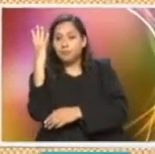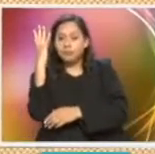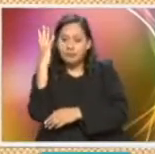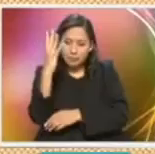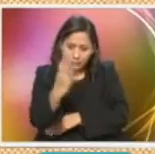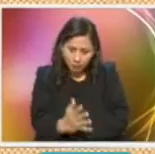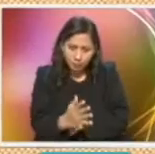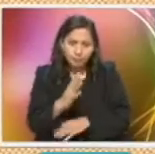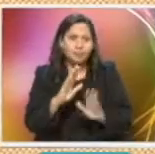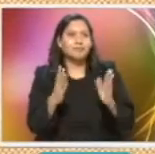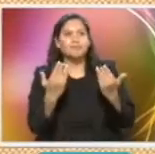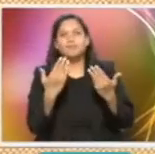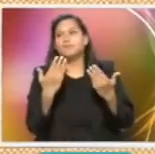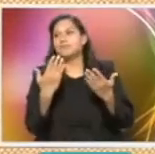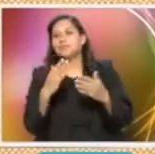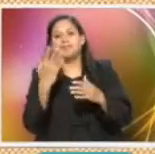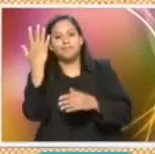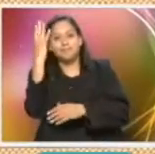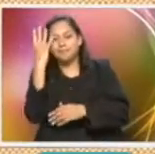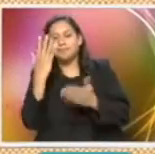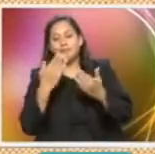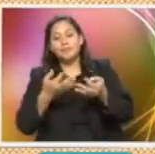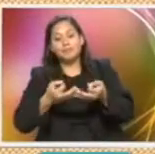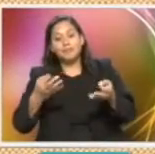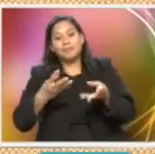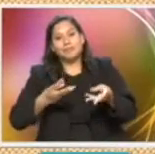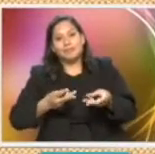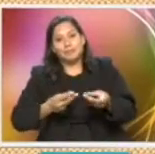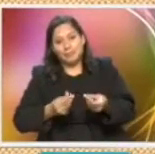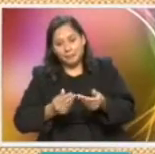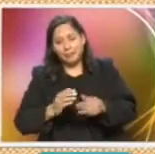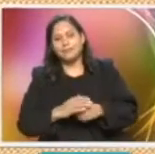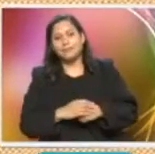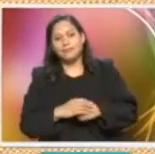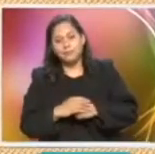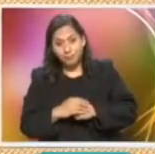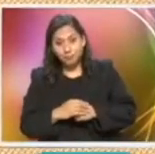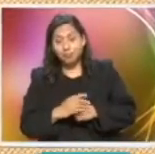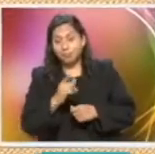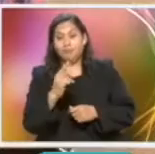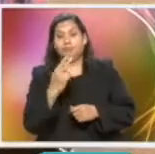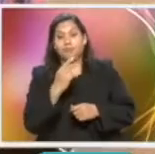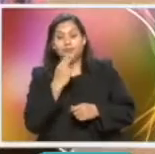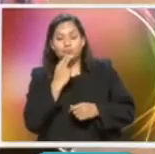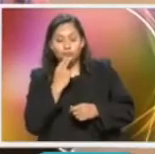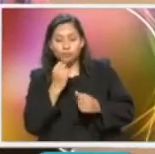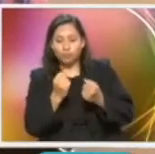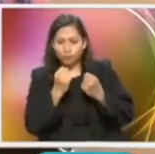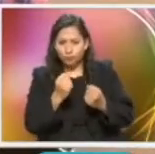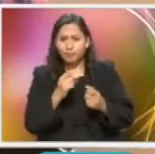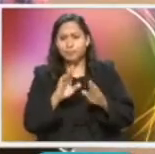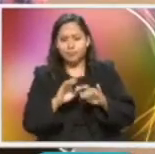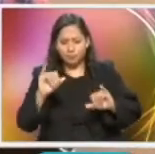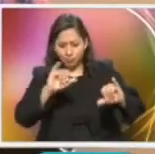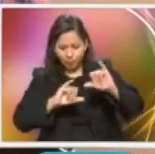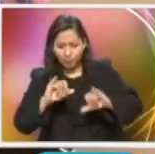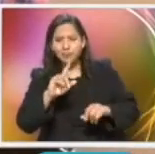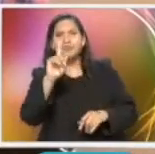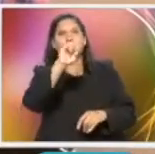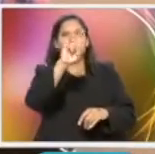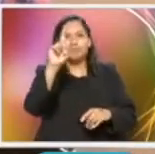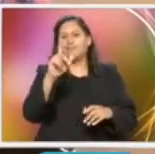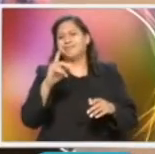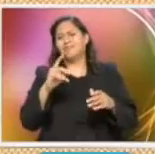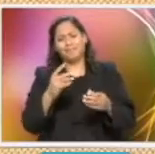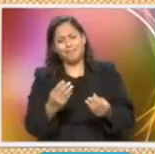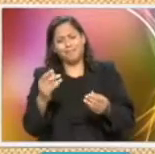selvas, estamos degradando tierras, con el uso intensivo, con los agroquímicos, con los fertilizantes,